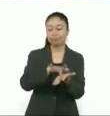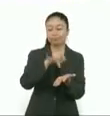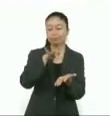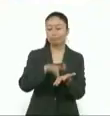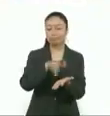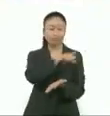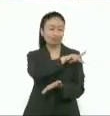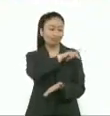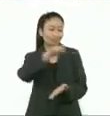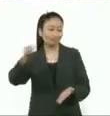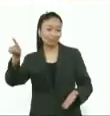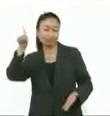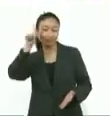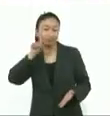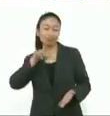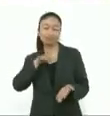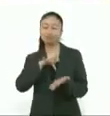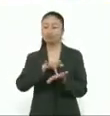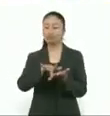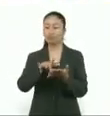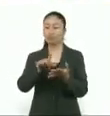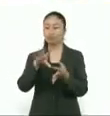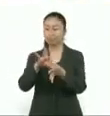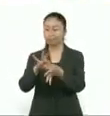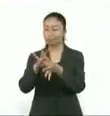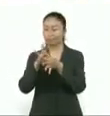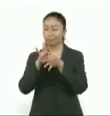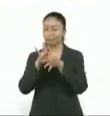todas nosotras. Muchas gracias.